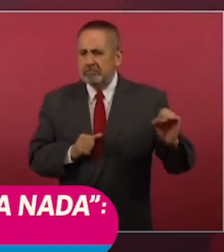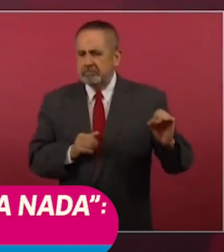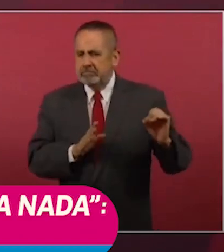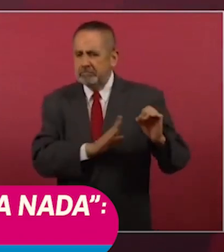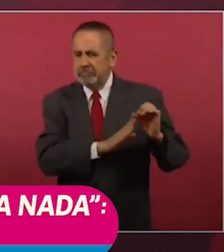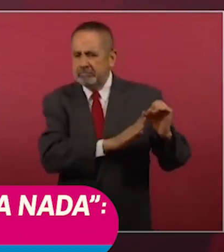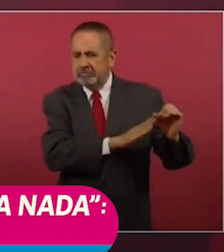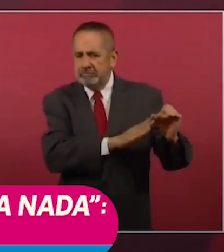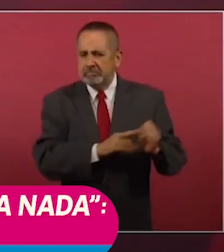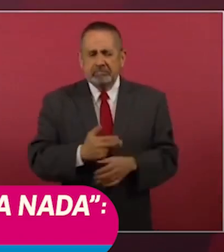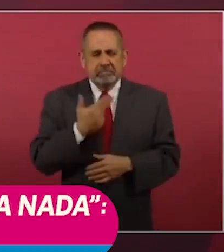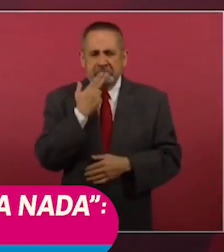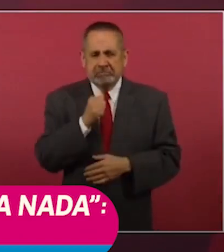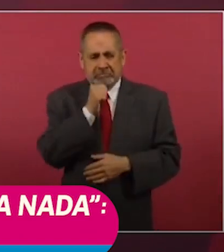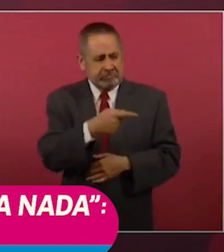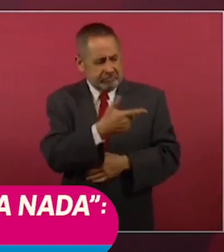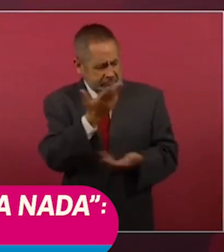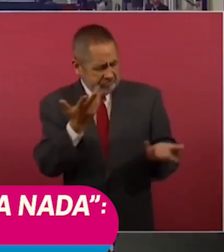no sirve para nada,